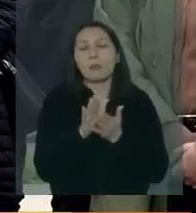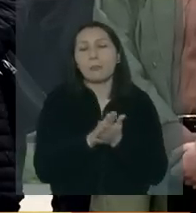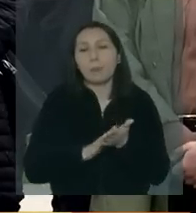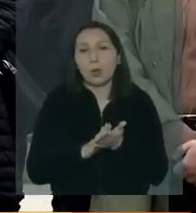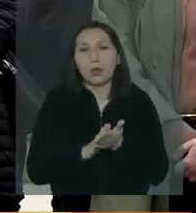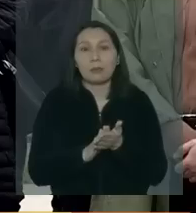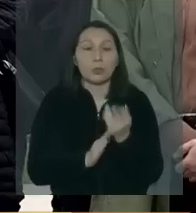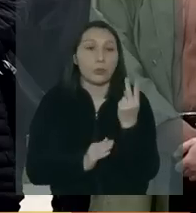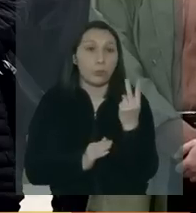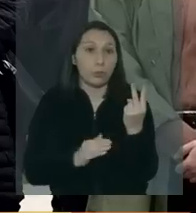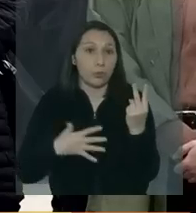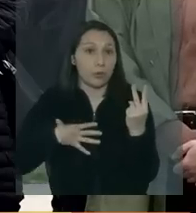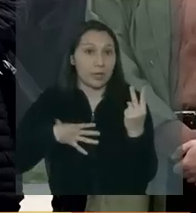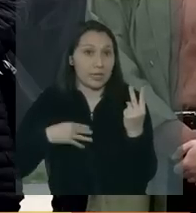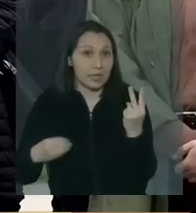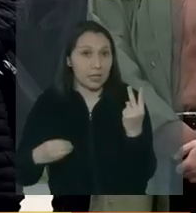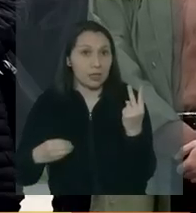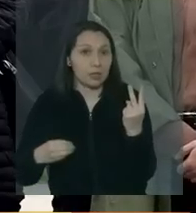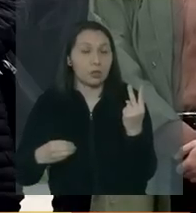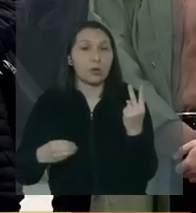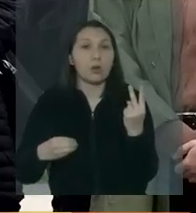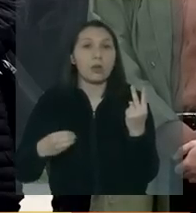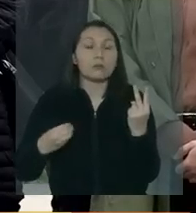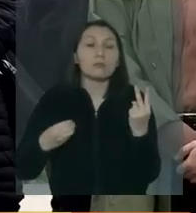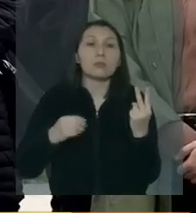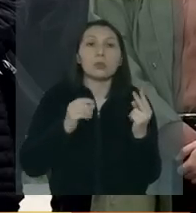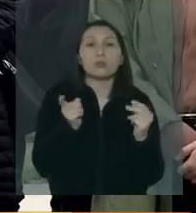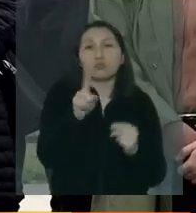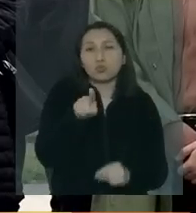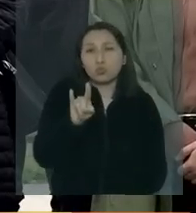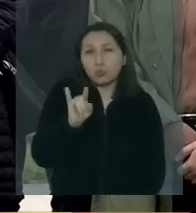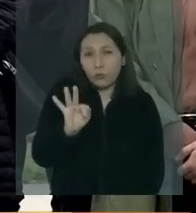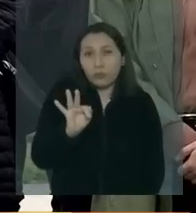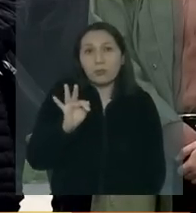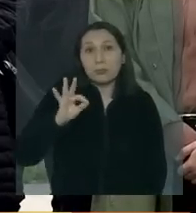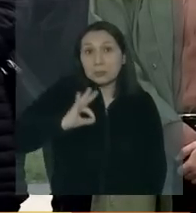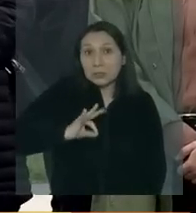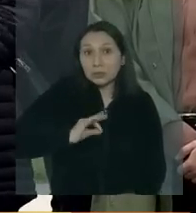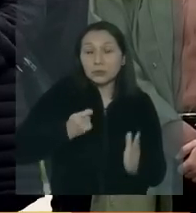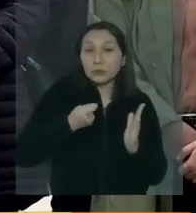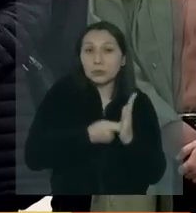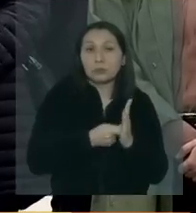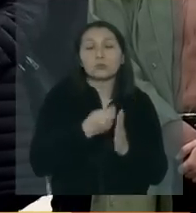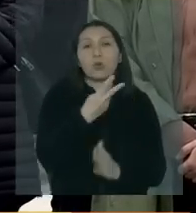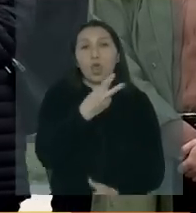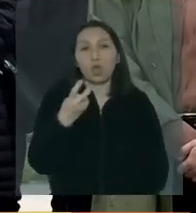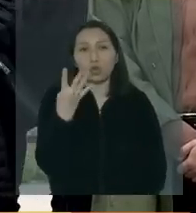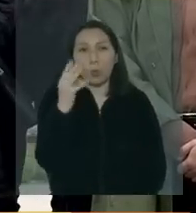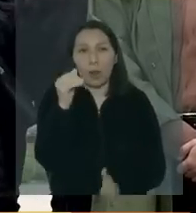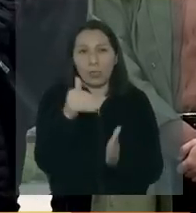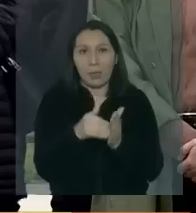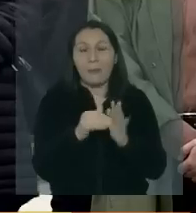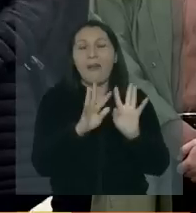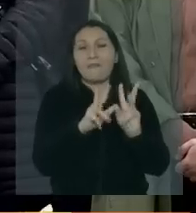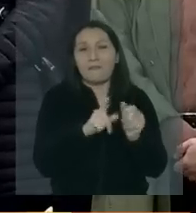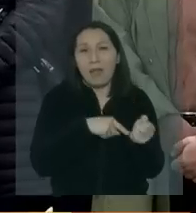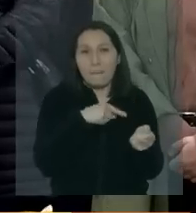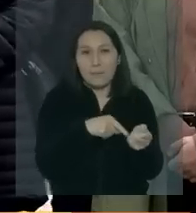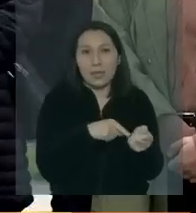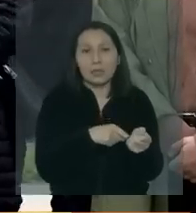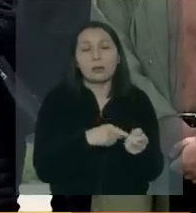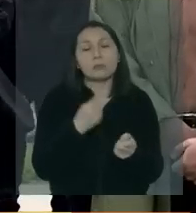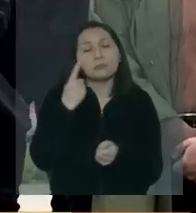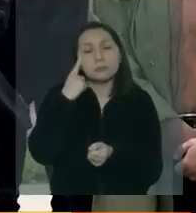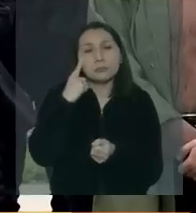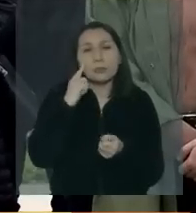por ejemplo, dos hijos con asignación familiar o SUF, recibirían 240.000 pesos la familia. Y